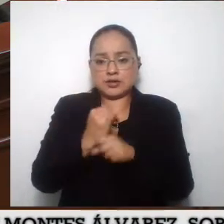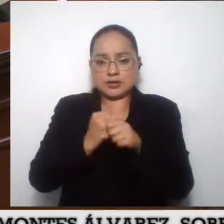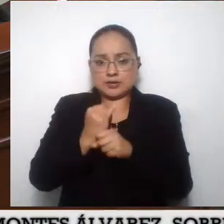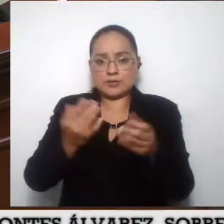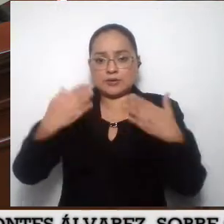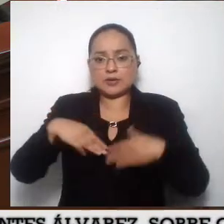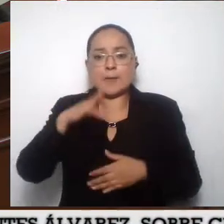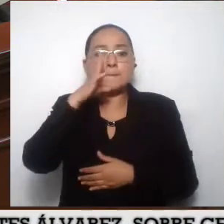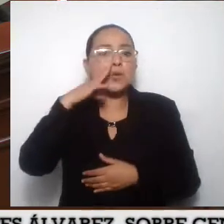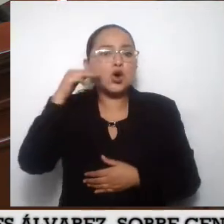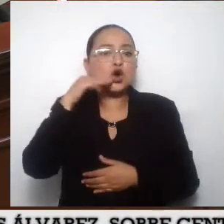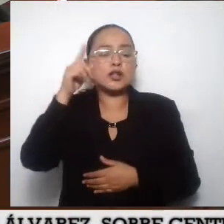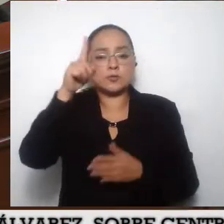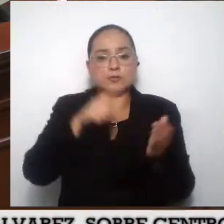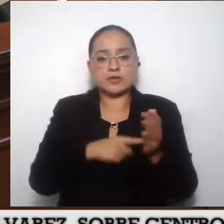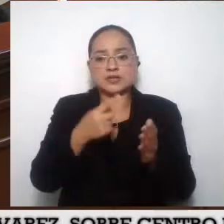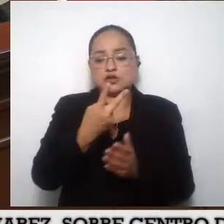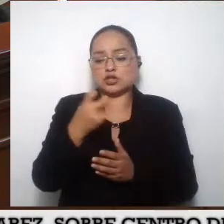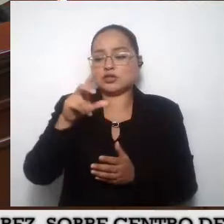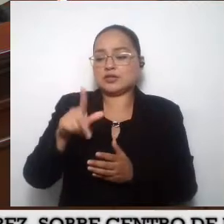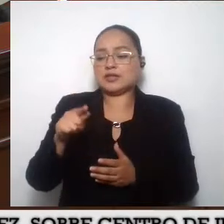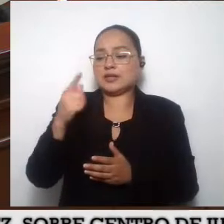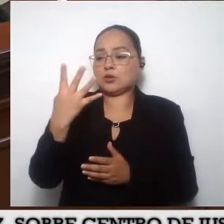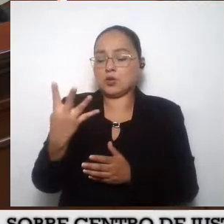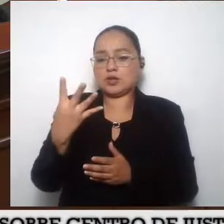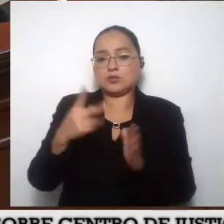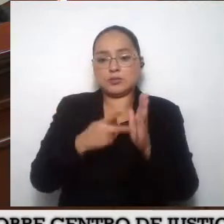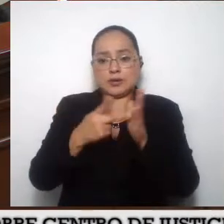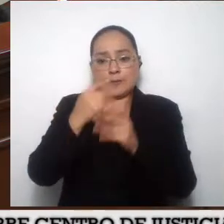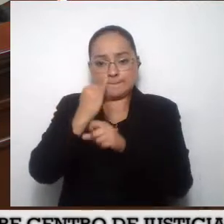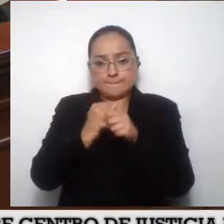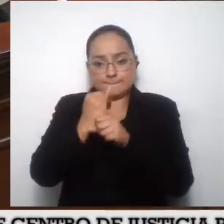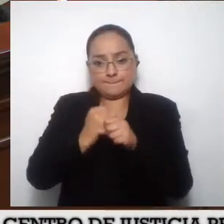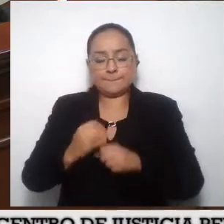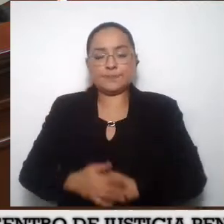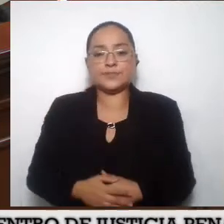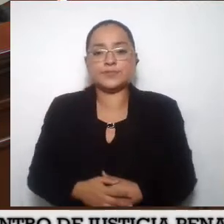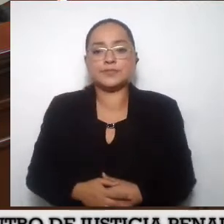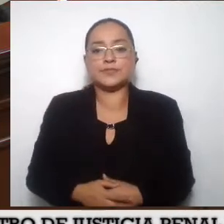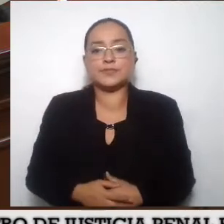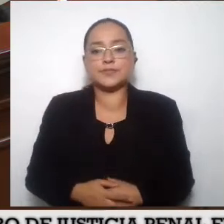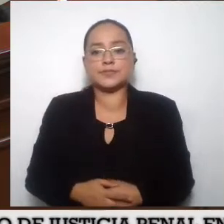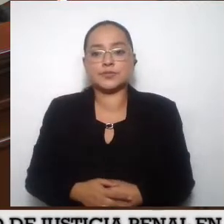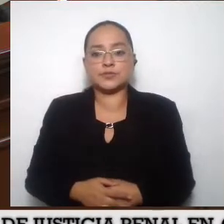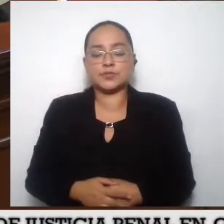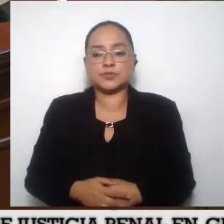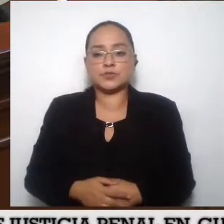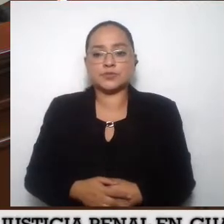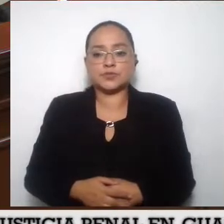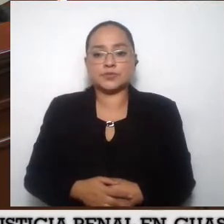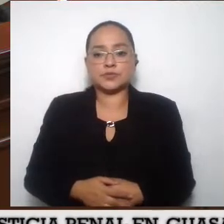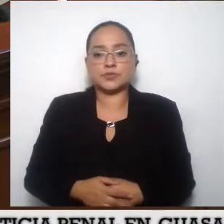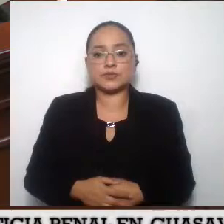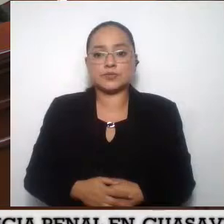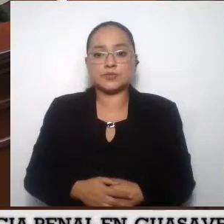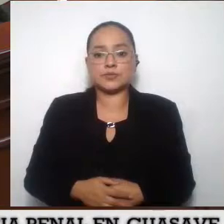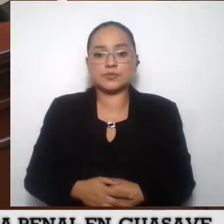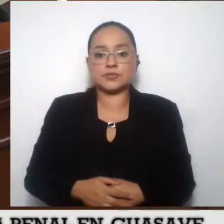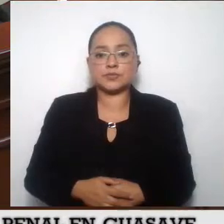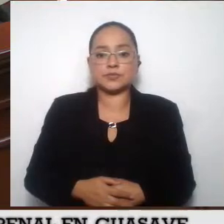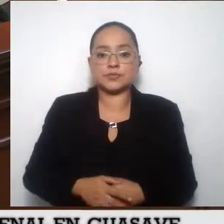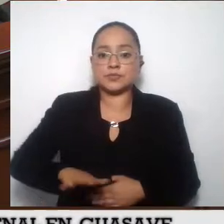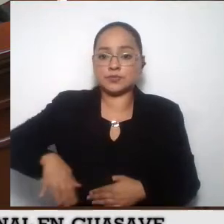Mocorito 1,274 averiguaciones previas. Como vemos, estos son los delitos que se tienen